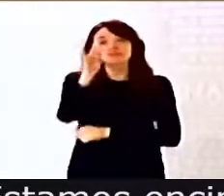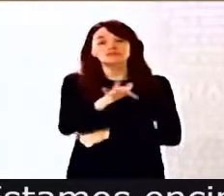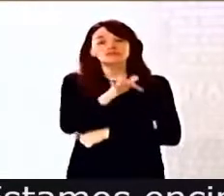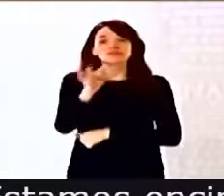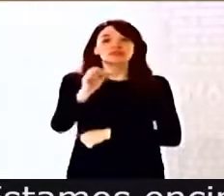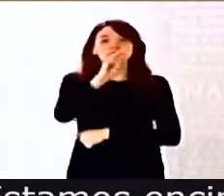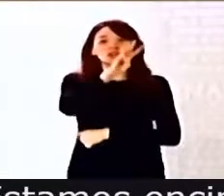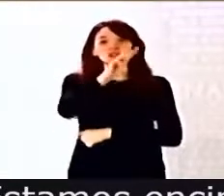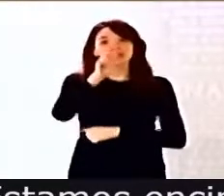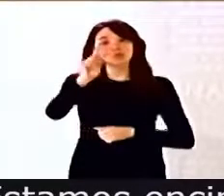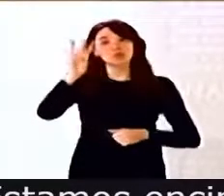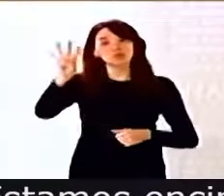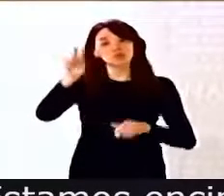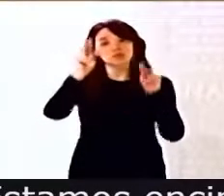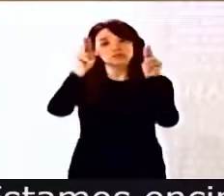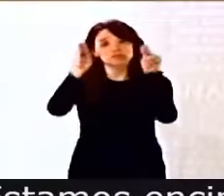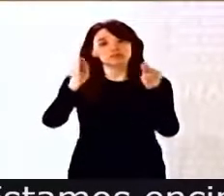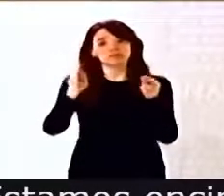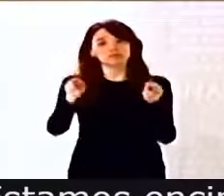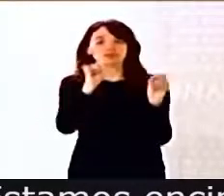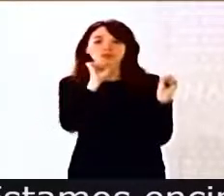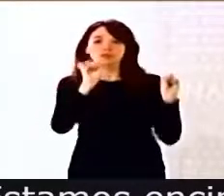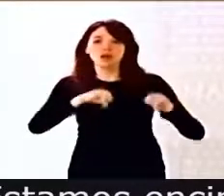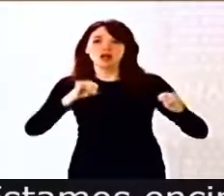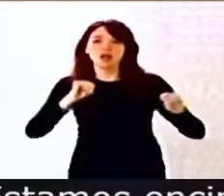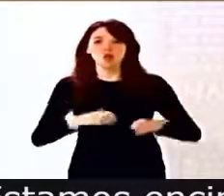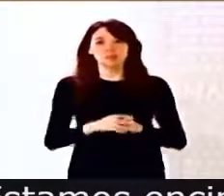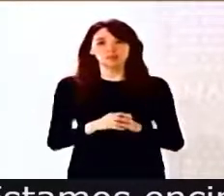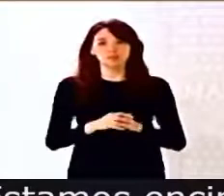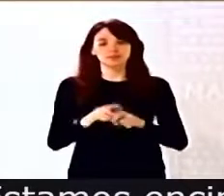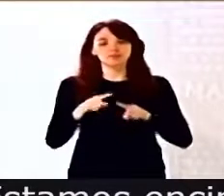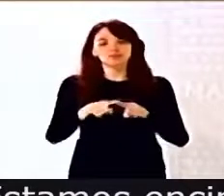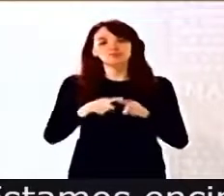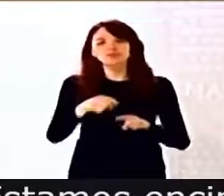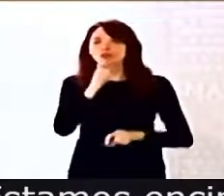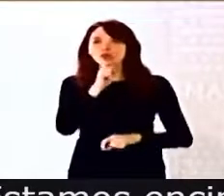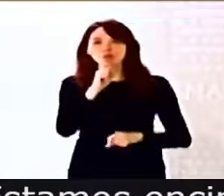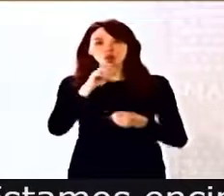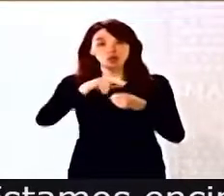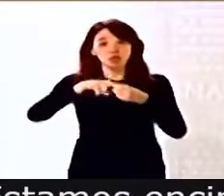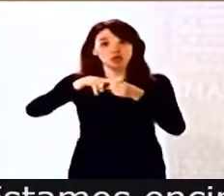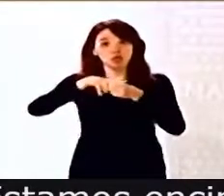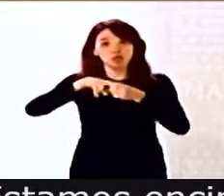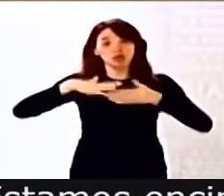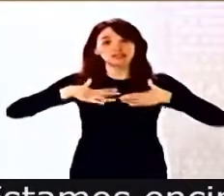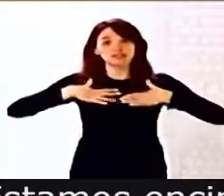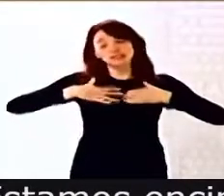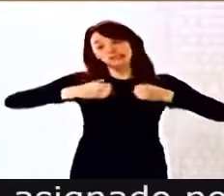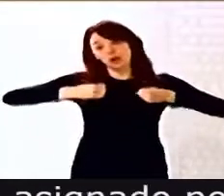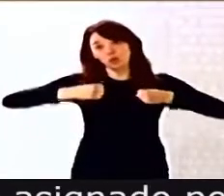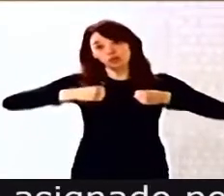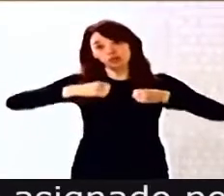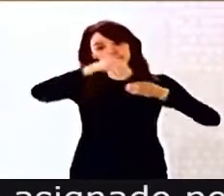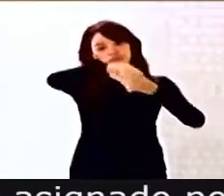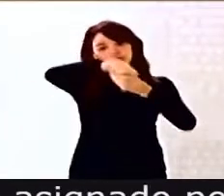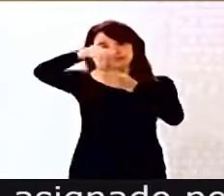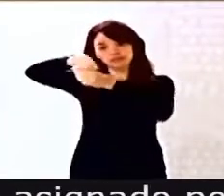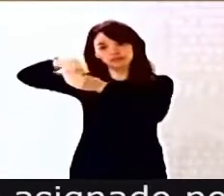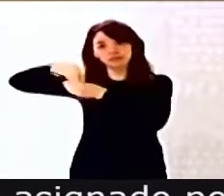324 residencias de mayores. Se han asignado por área de salud y se han asignado también, y el SEPAZ está